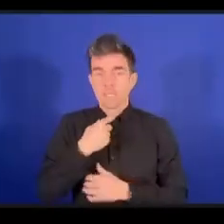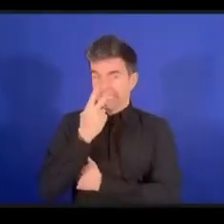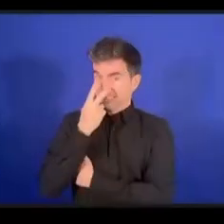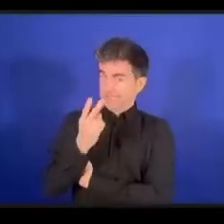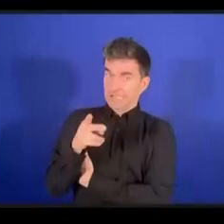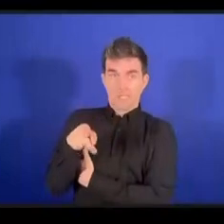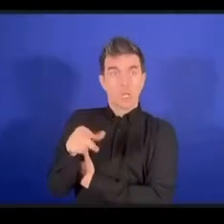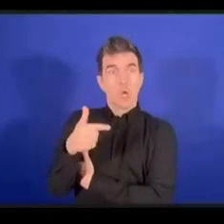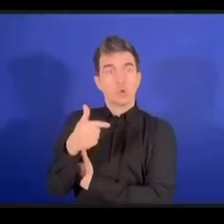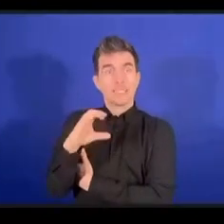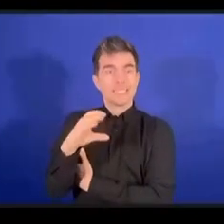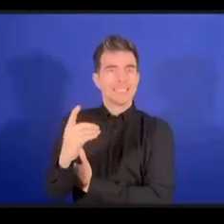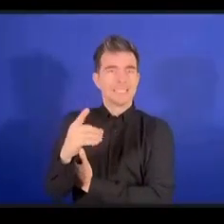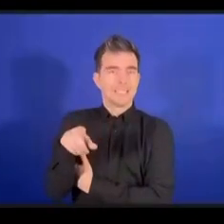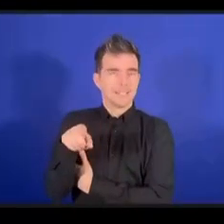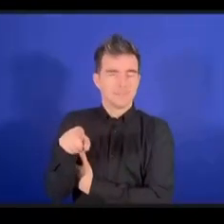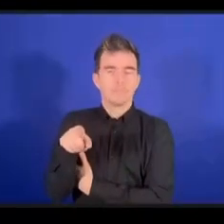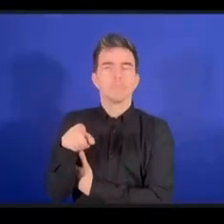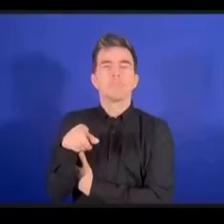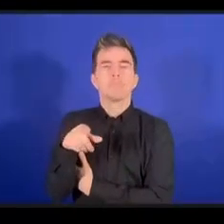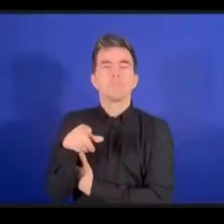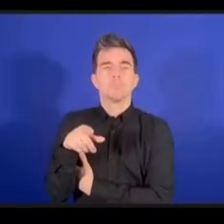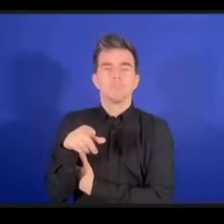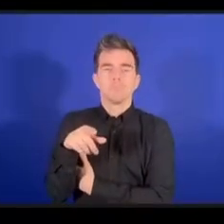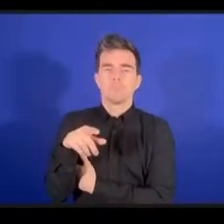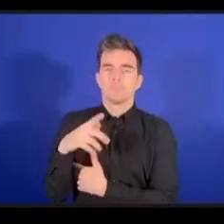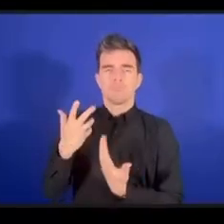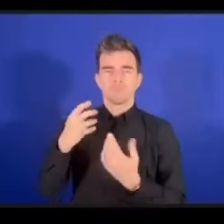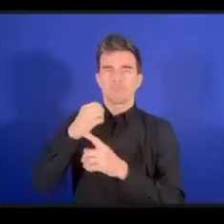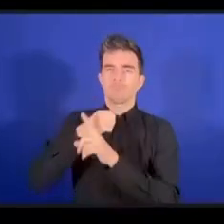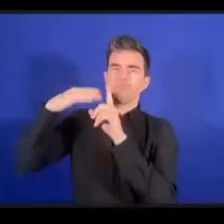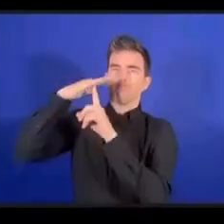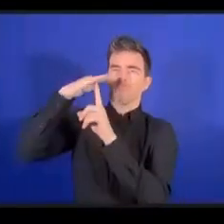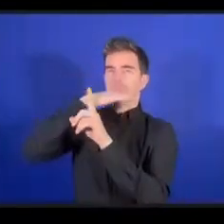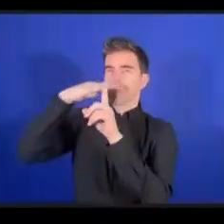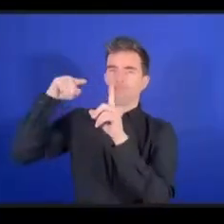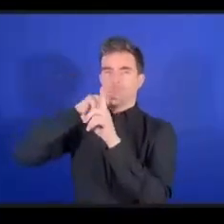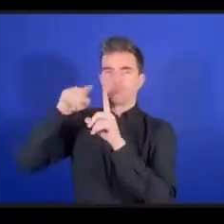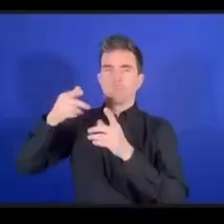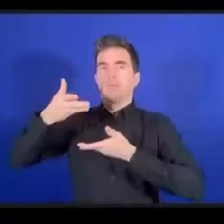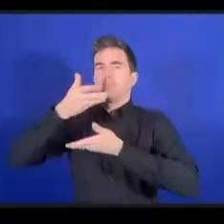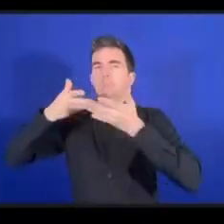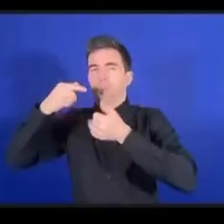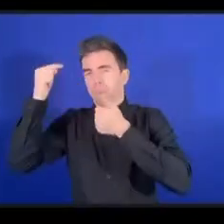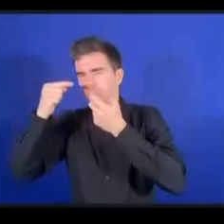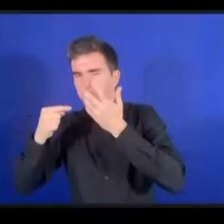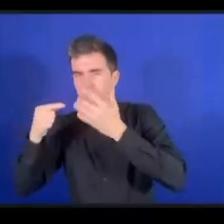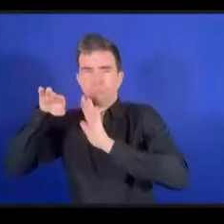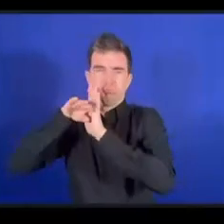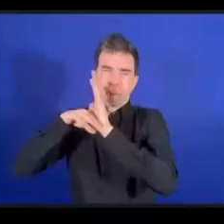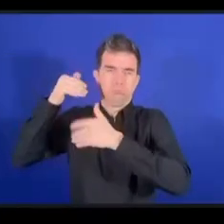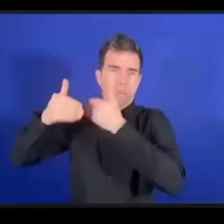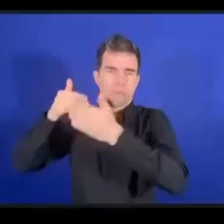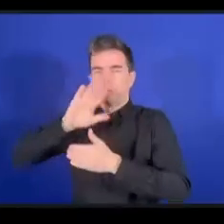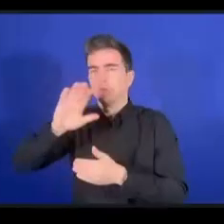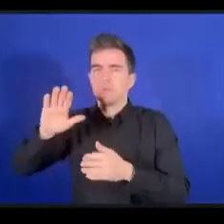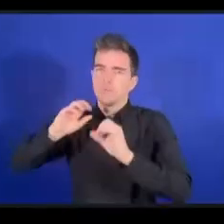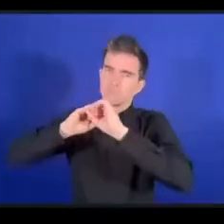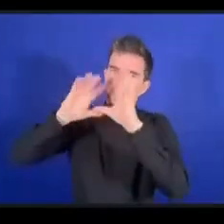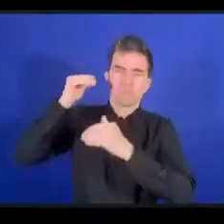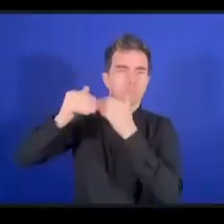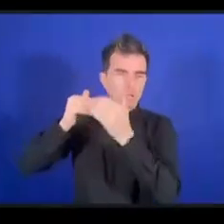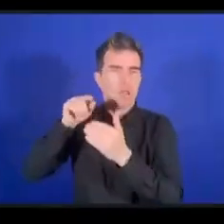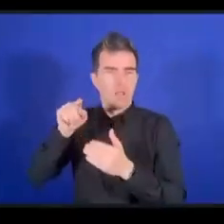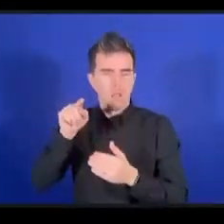serie de principios y una serie de principios que van de manera ascendente o descendente